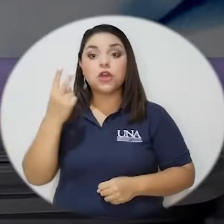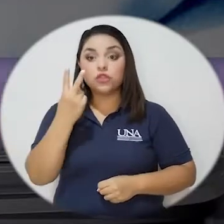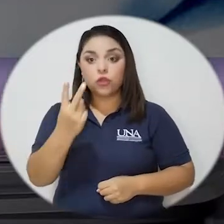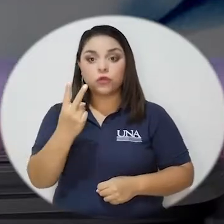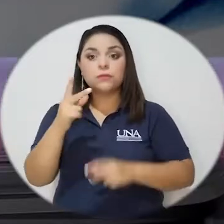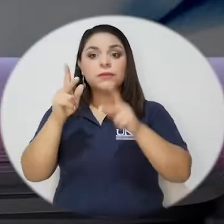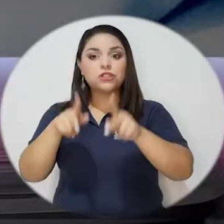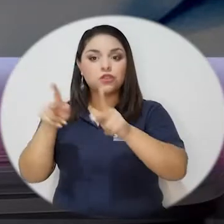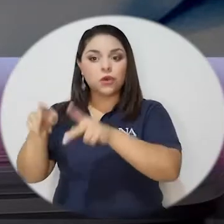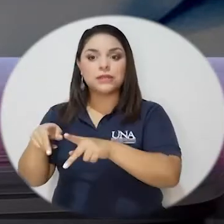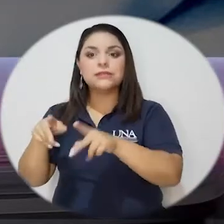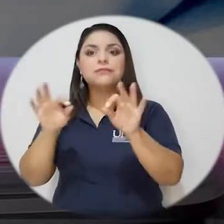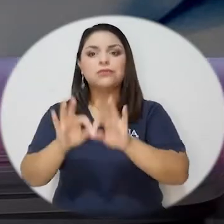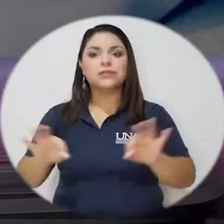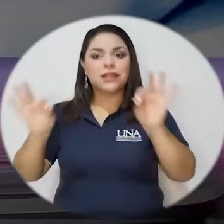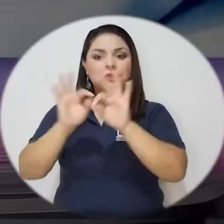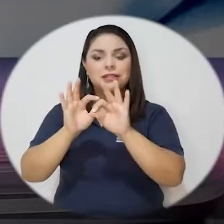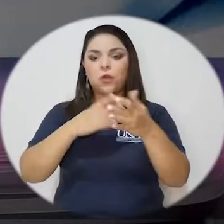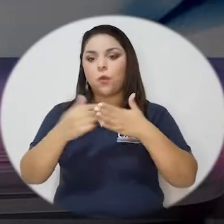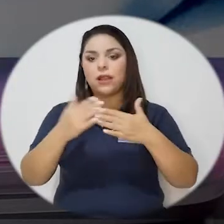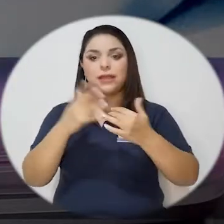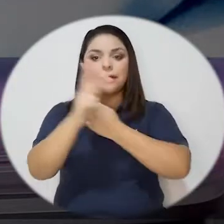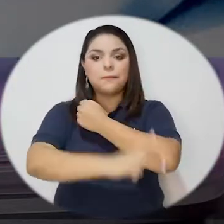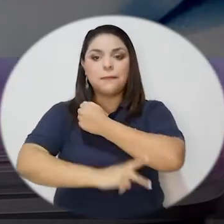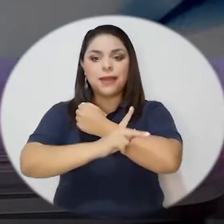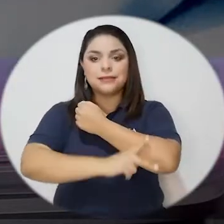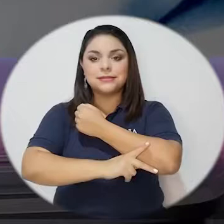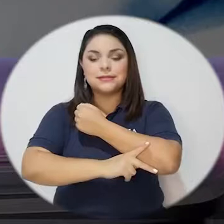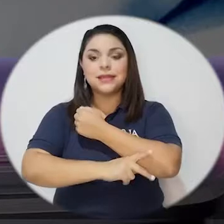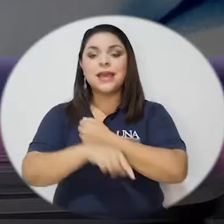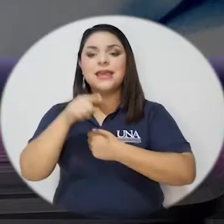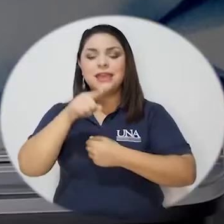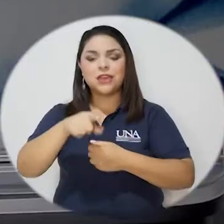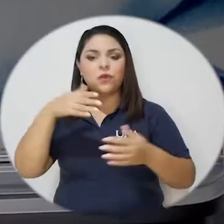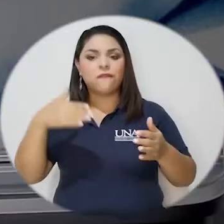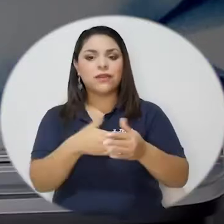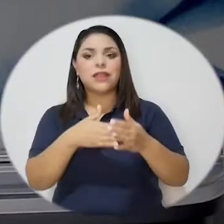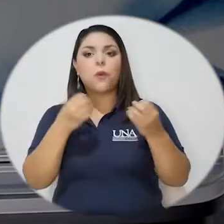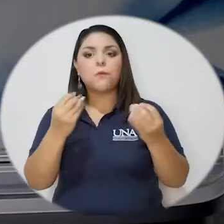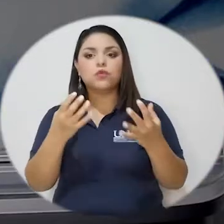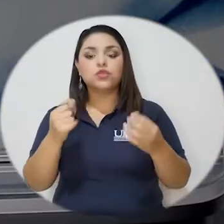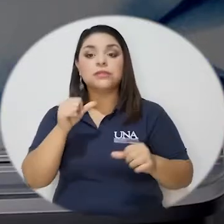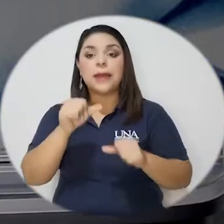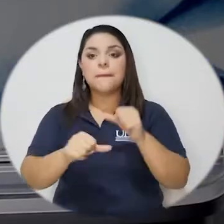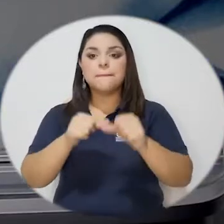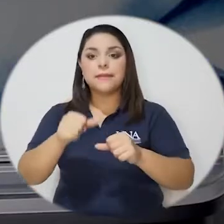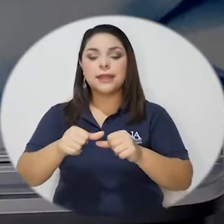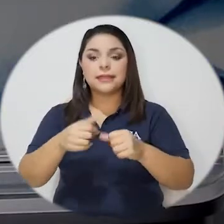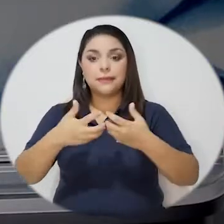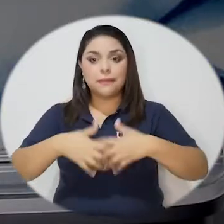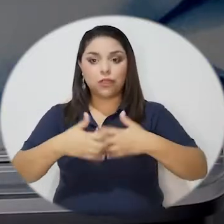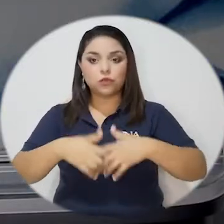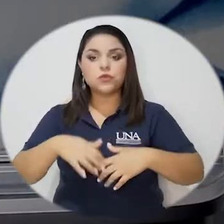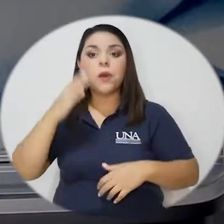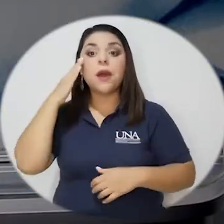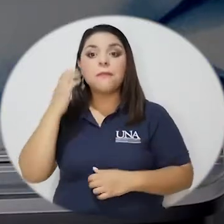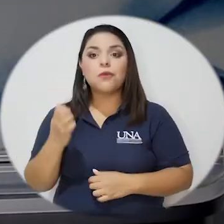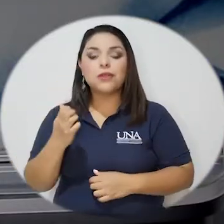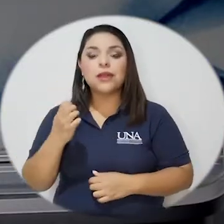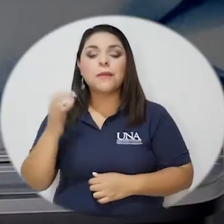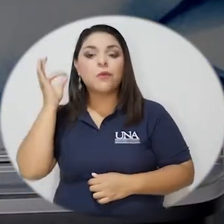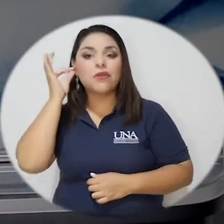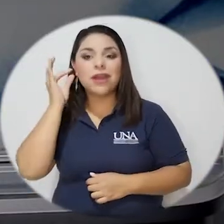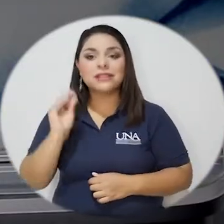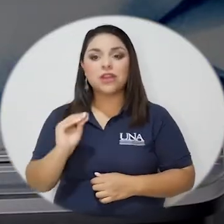más valiosos que tiene cualquier país y ha afectado mucho los emprendimientos, porque generalmente las mujeres y los jóvenes que no